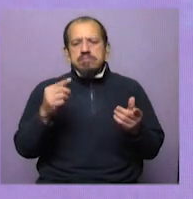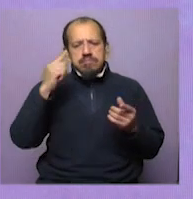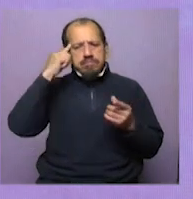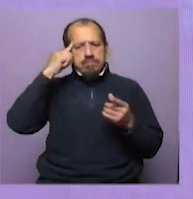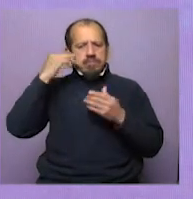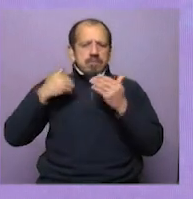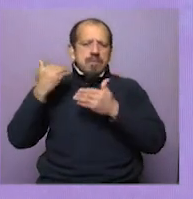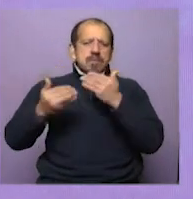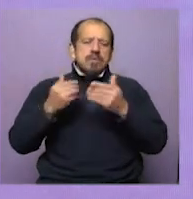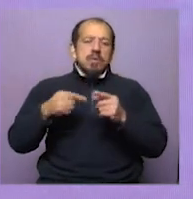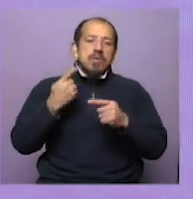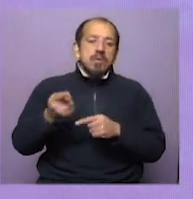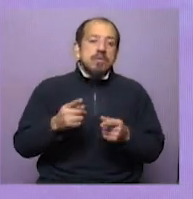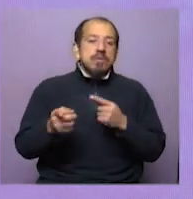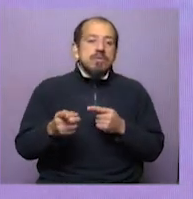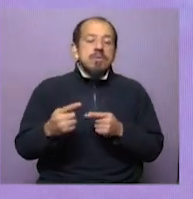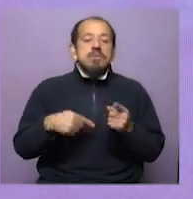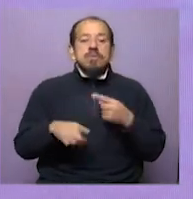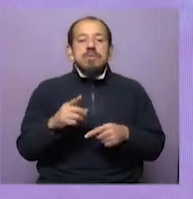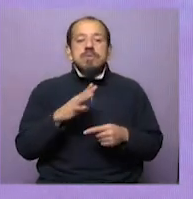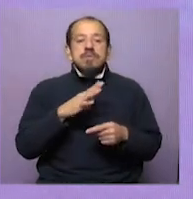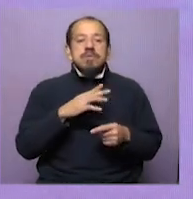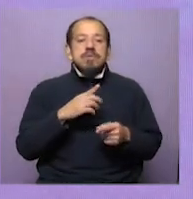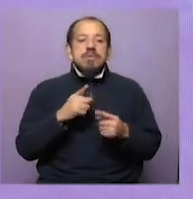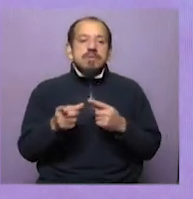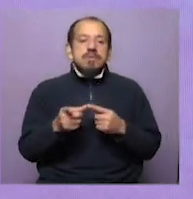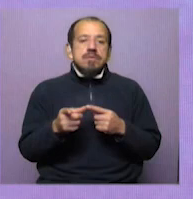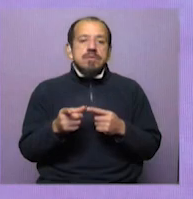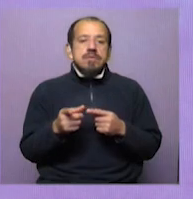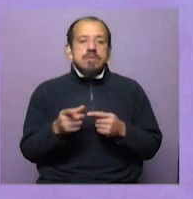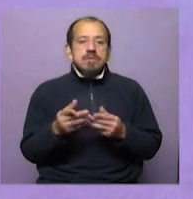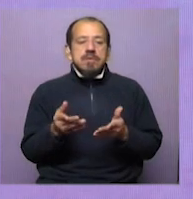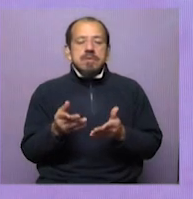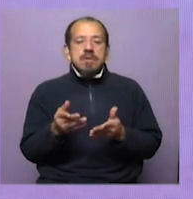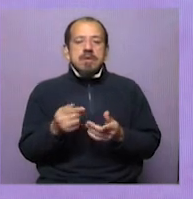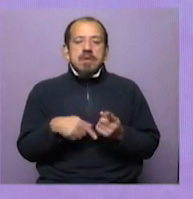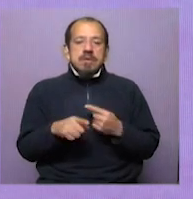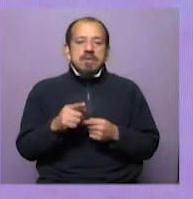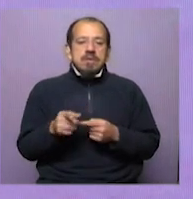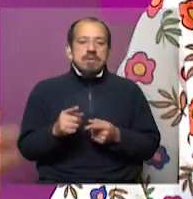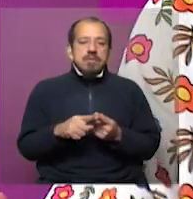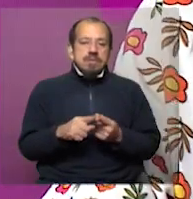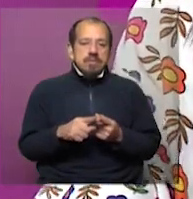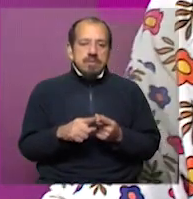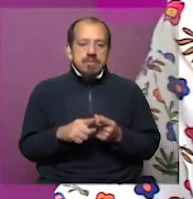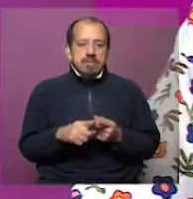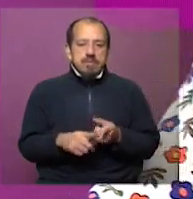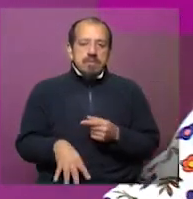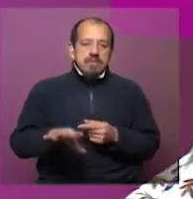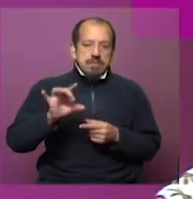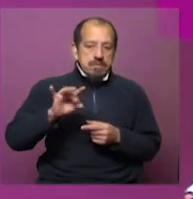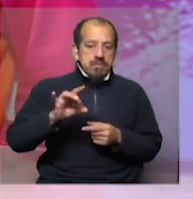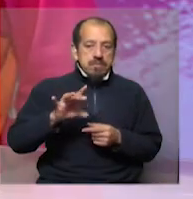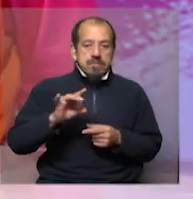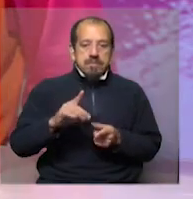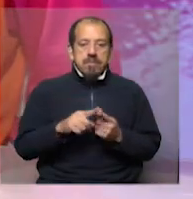avanzar y otras iremos viendo, pero también tomar un respiro después de... Clarísimo. De ese viaje. No, y bien, y 15 además. O sea,